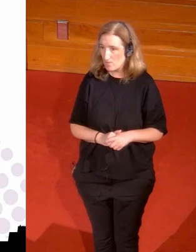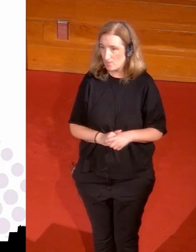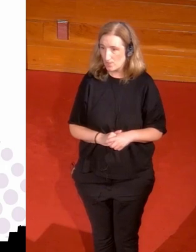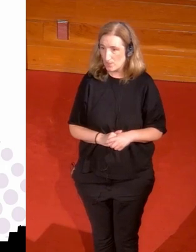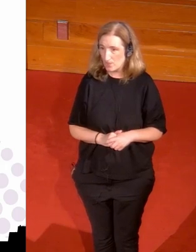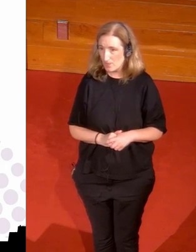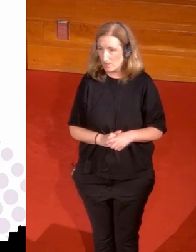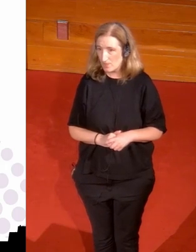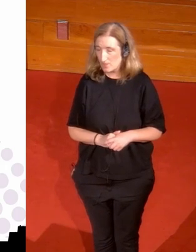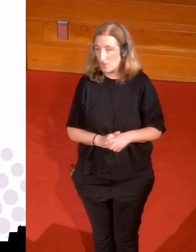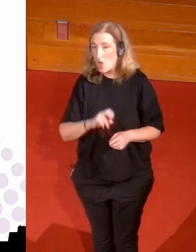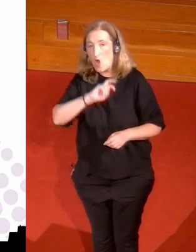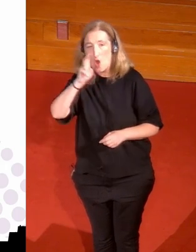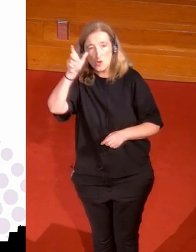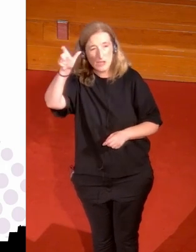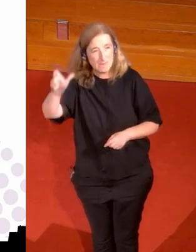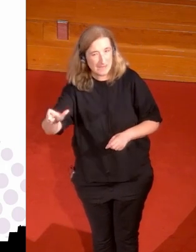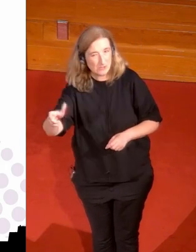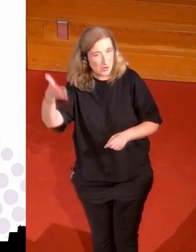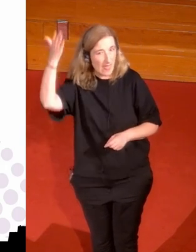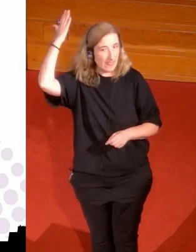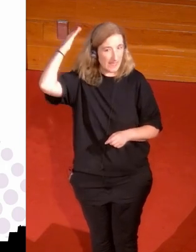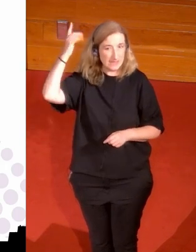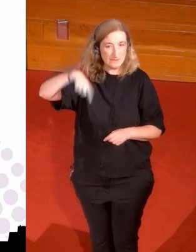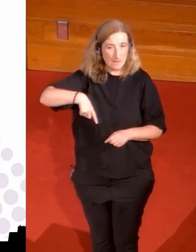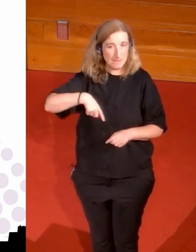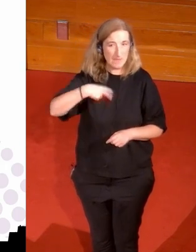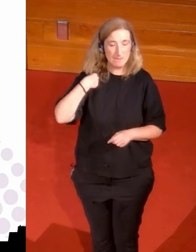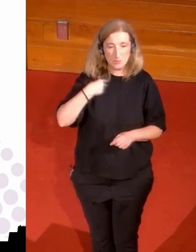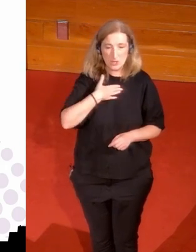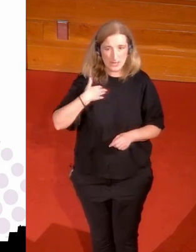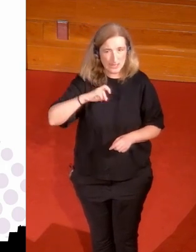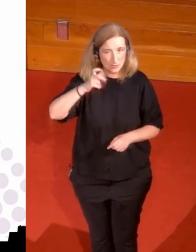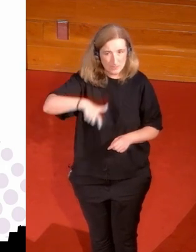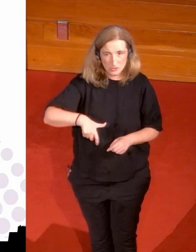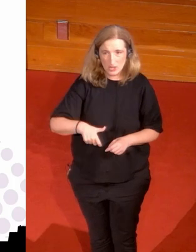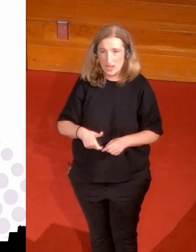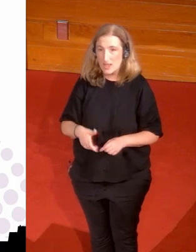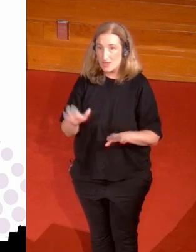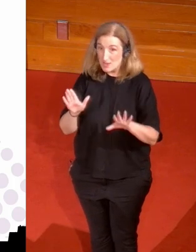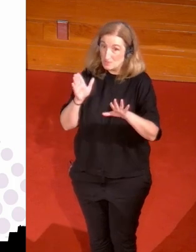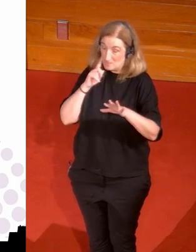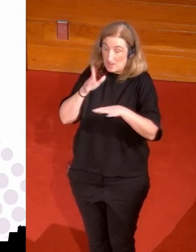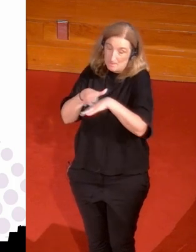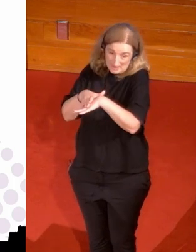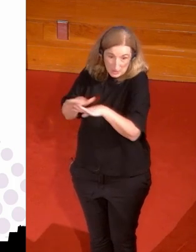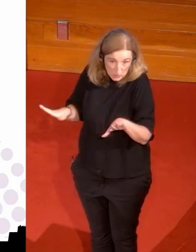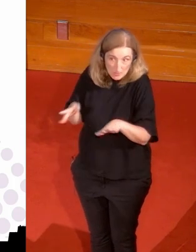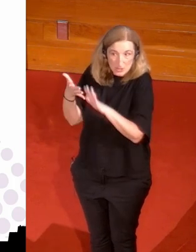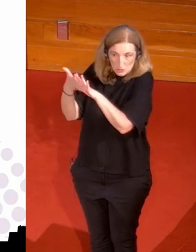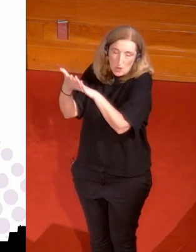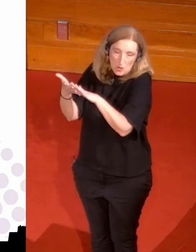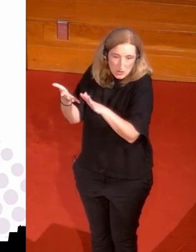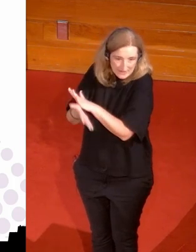micro y había otra palabra pedida detrás también por ahí detrás había otra palabra Igual me salgo de contexto sobre todo lo que